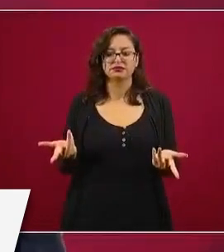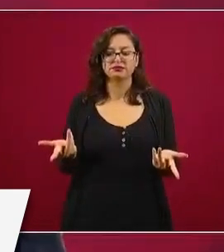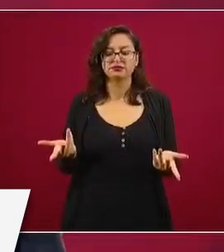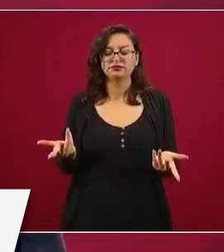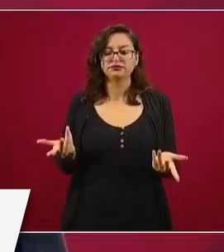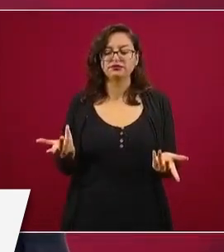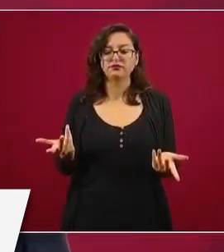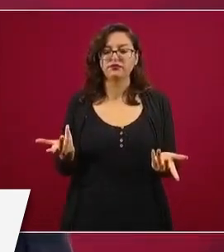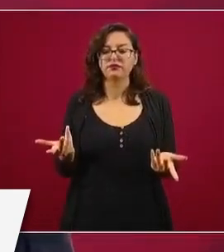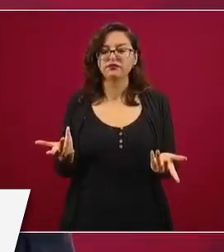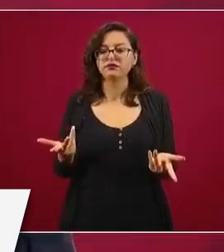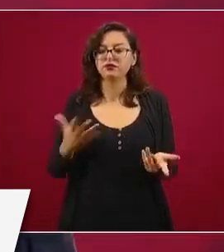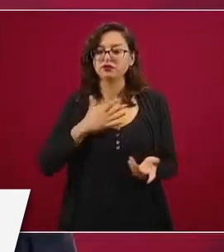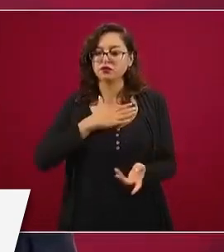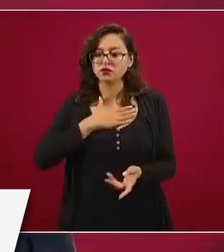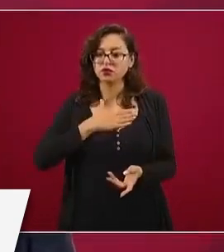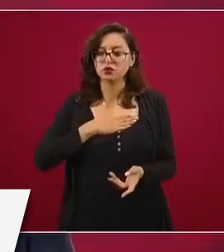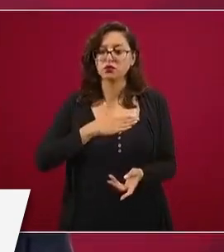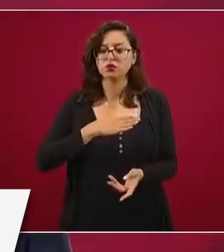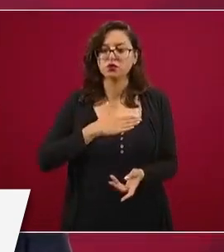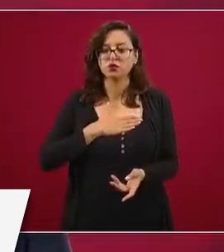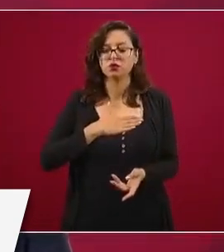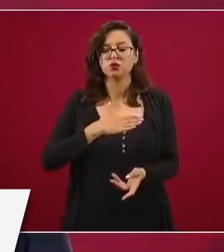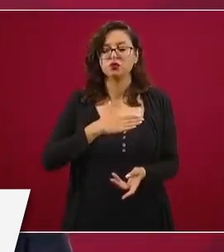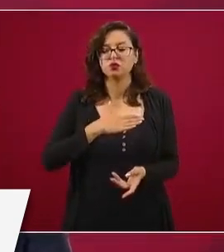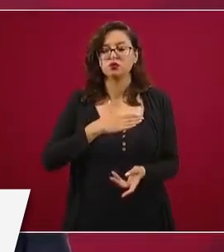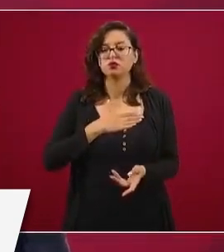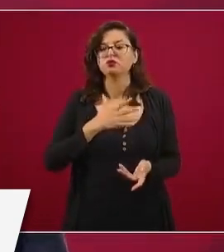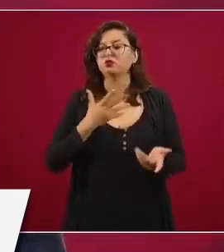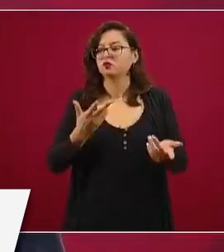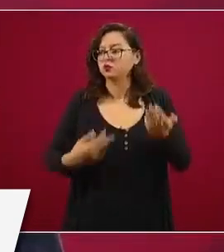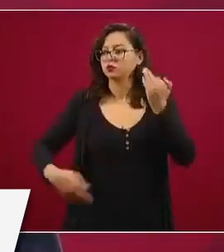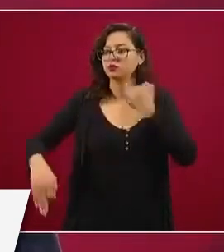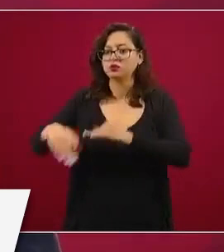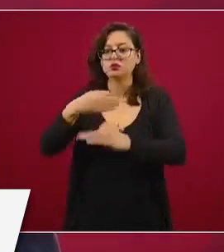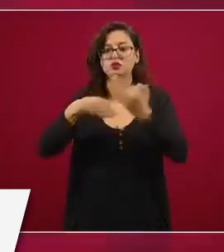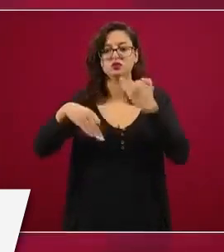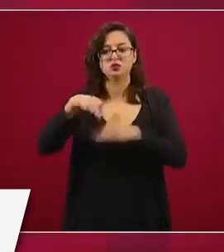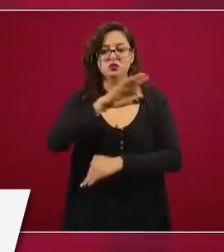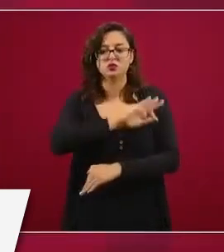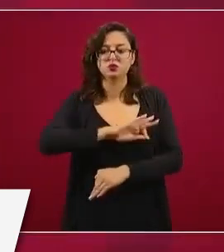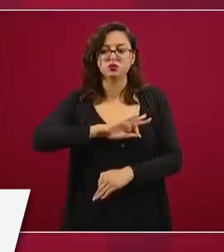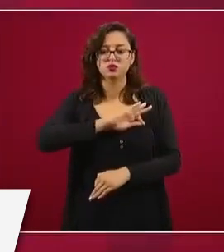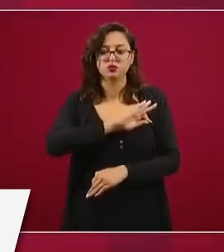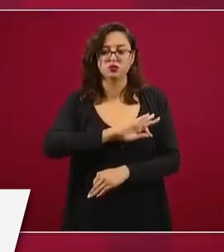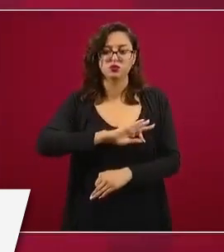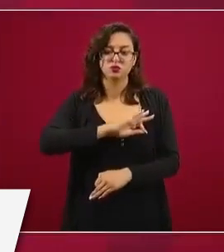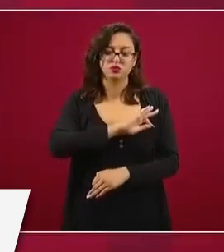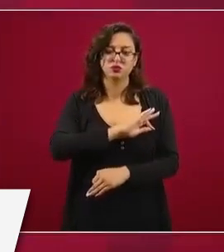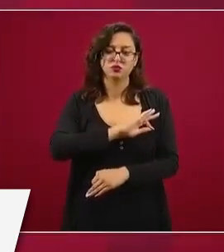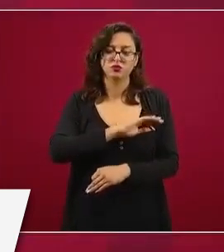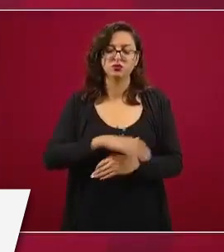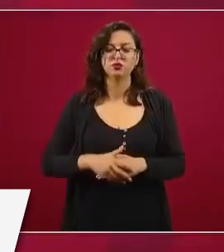que haya justicia y que podamos ser felices.